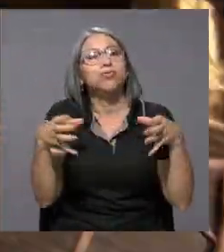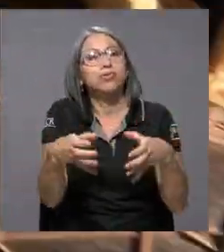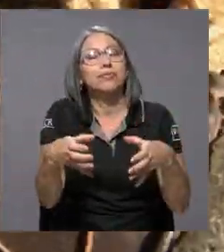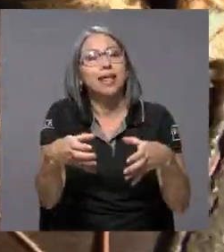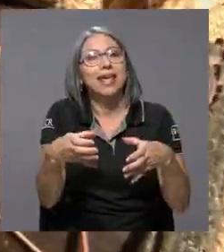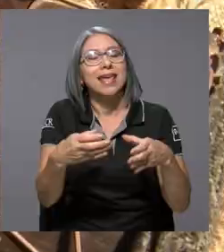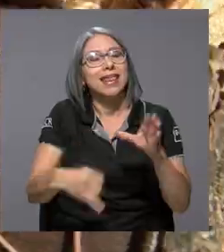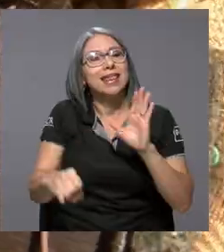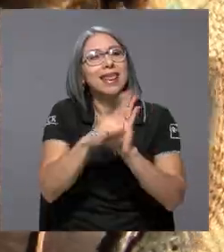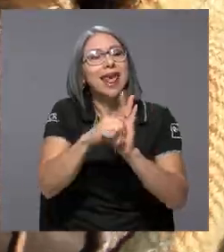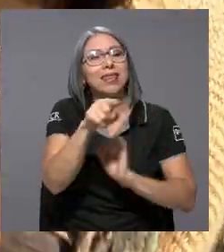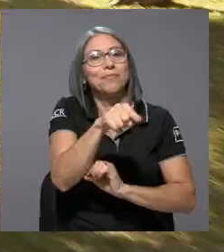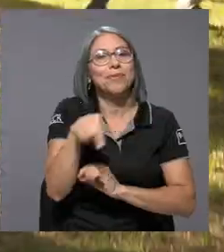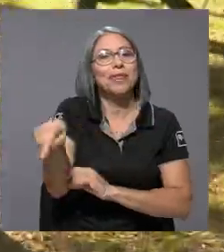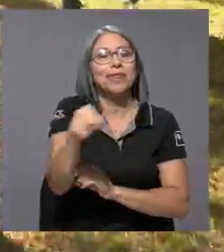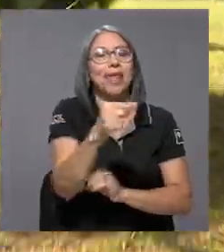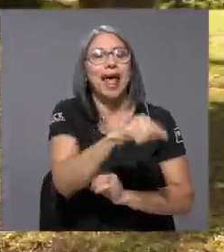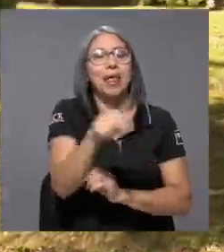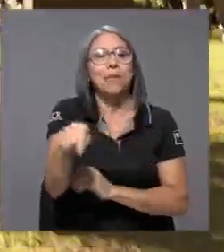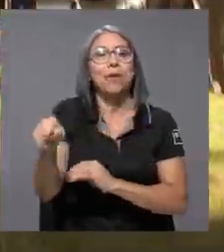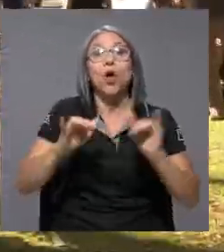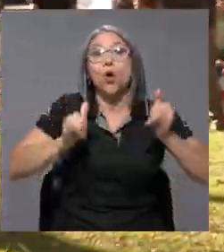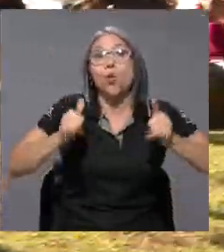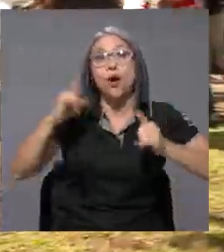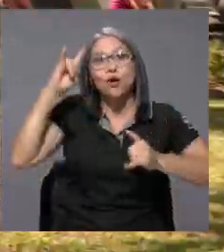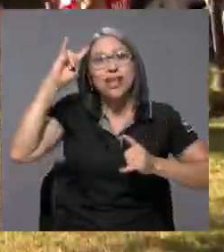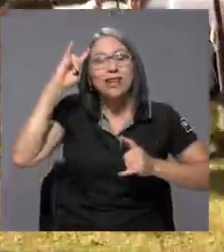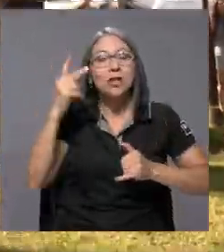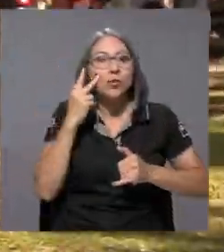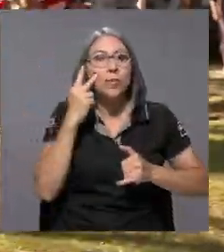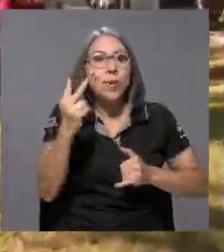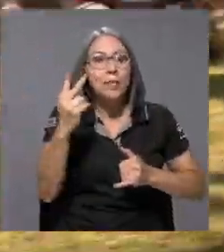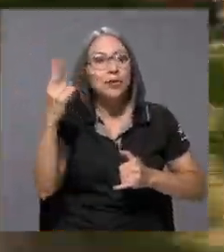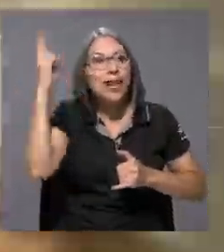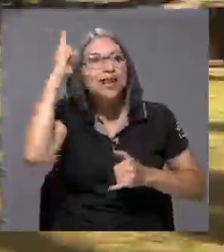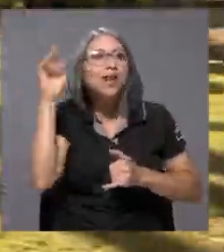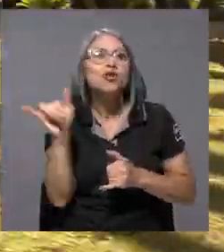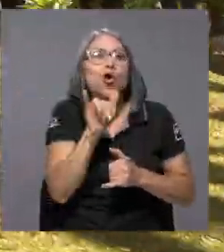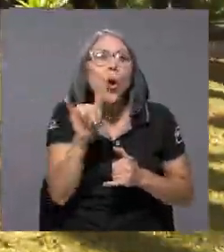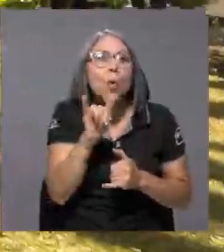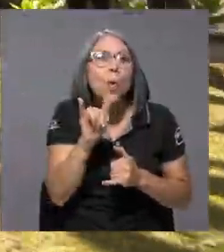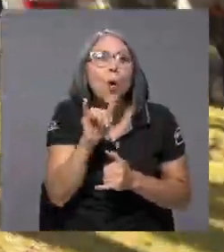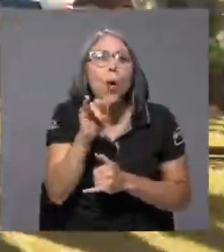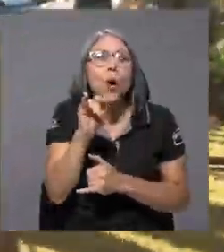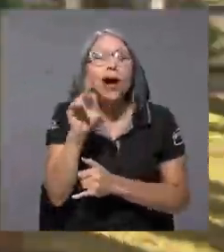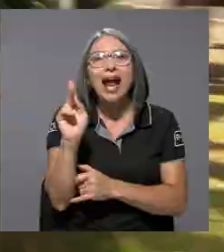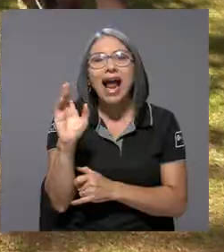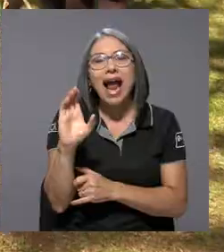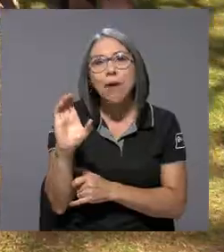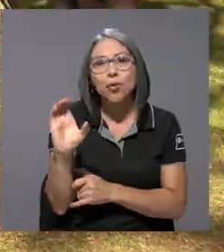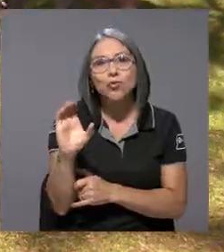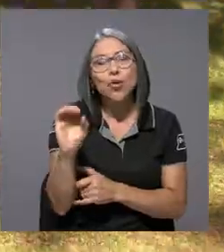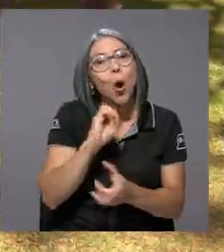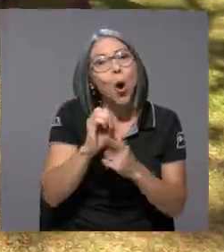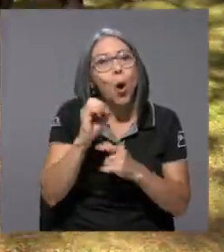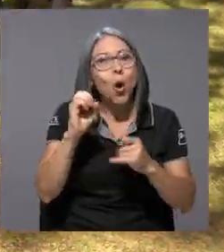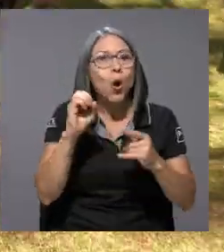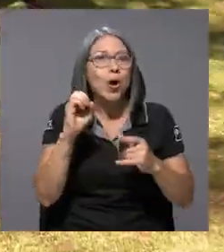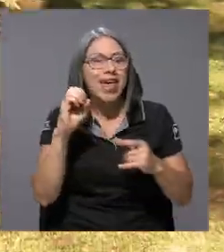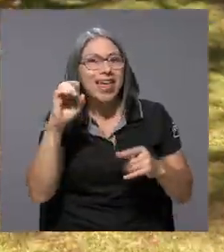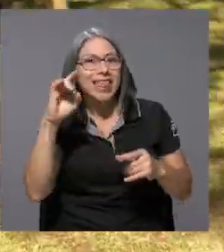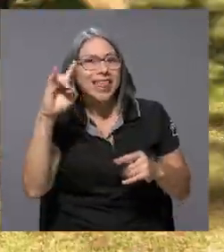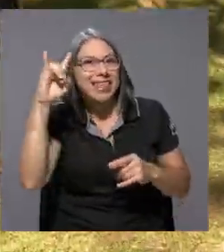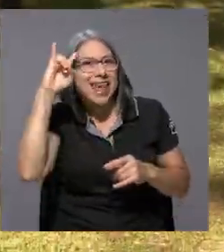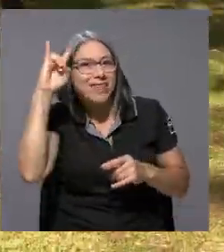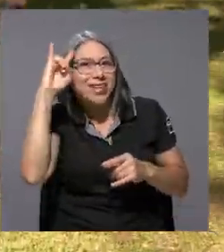pueblo. En el juego de los diablitos, vemos a los indígenas como cabrú o diablitos que enfrentan a los conquistadores